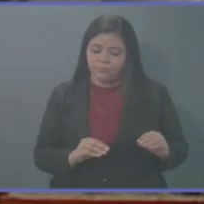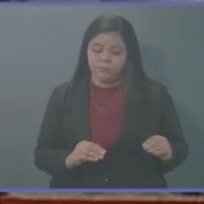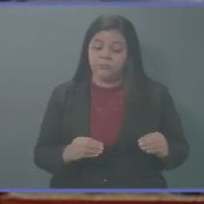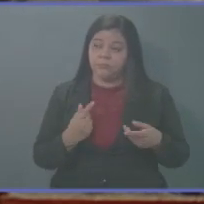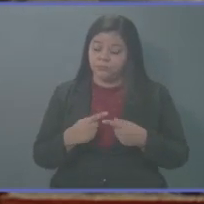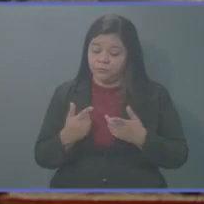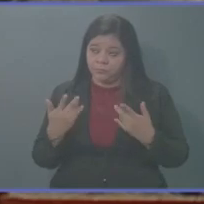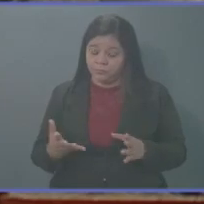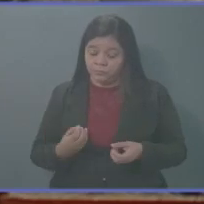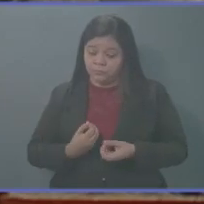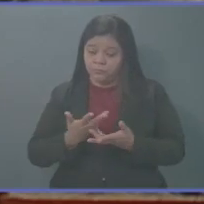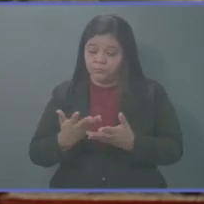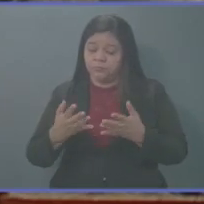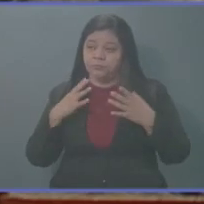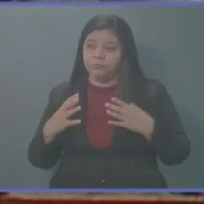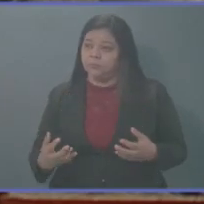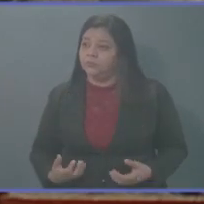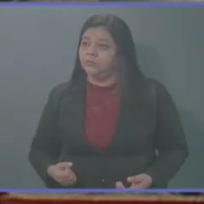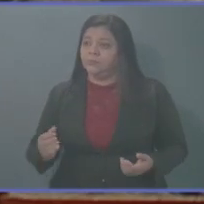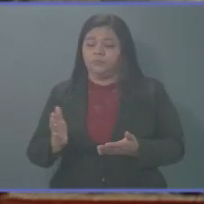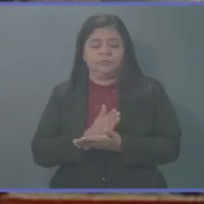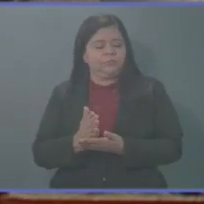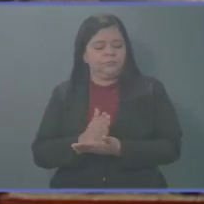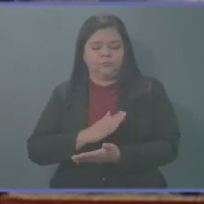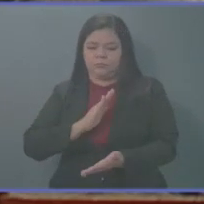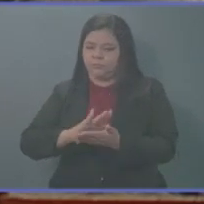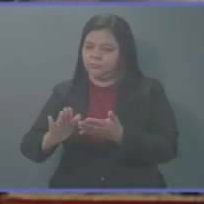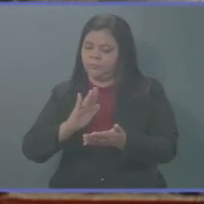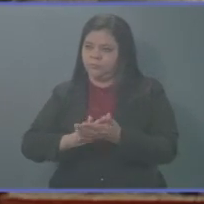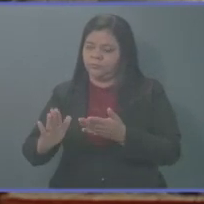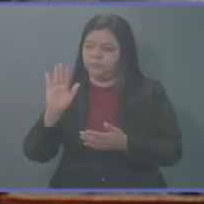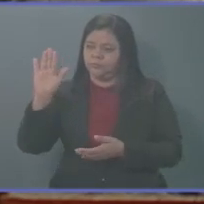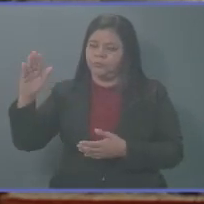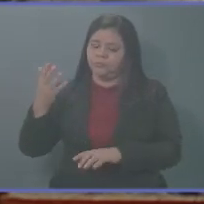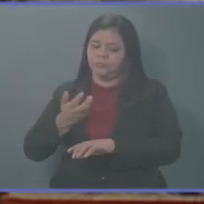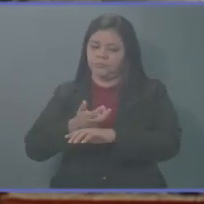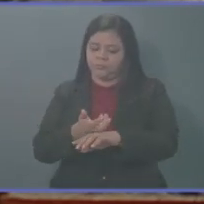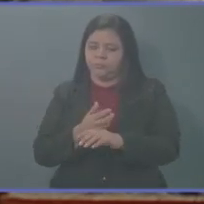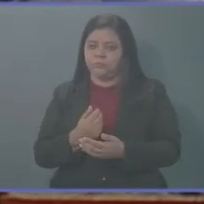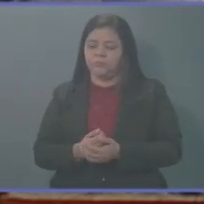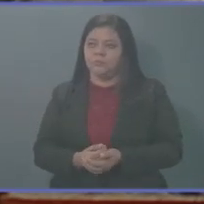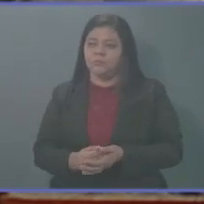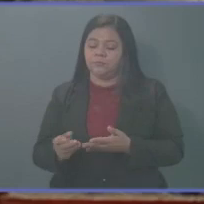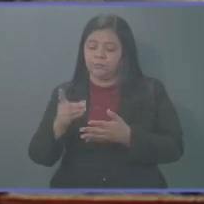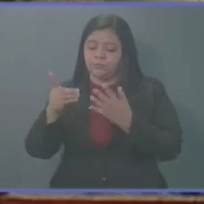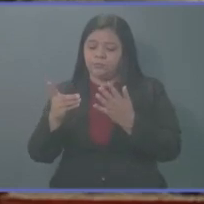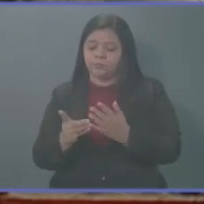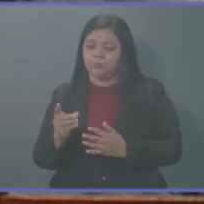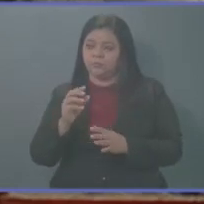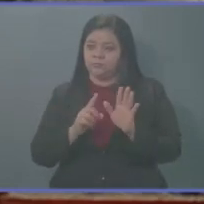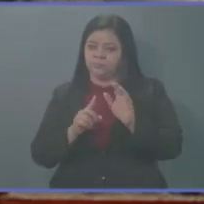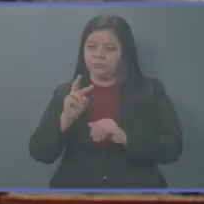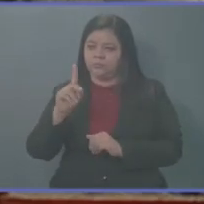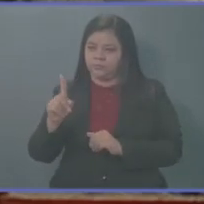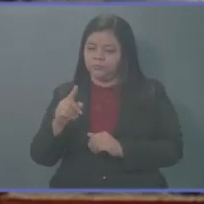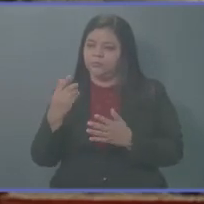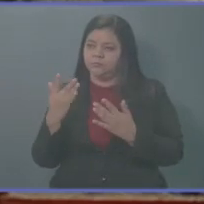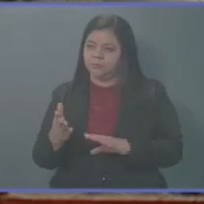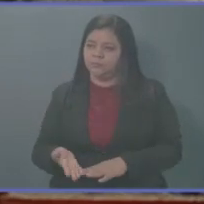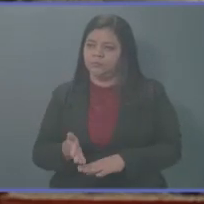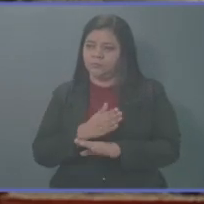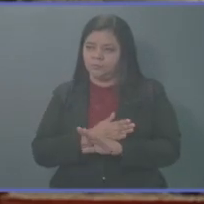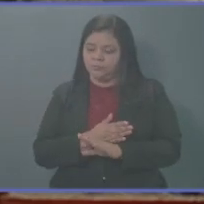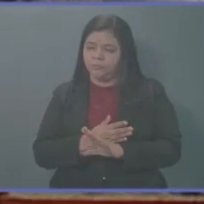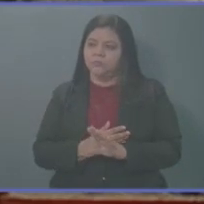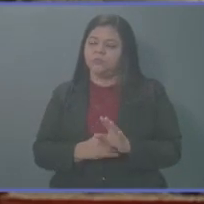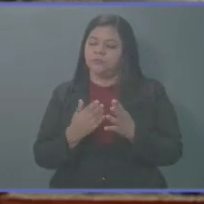además han expresado que el gobierno no incurrirá en ningún gasto para su transportación. El decreto 621 fue emitido con el propósito